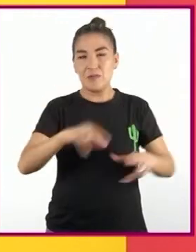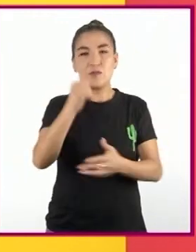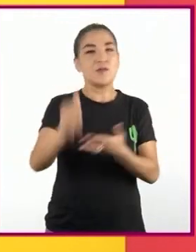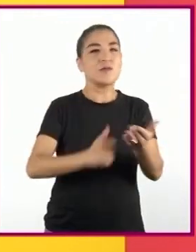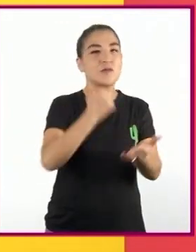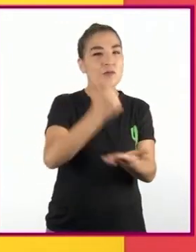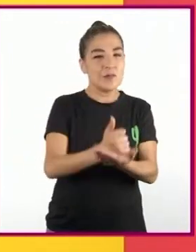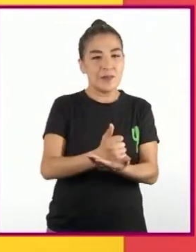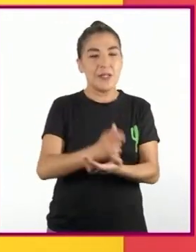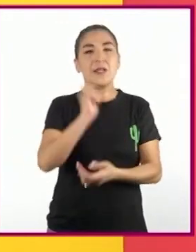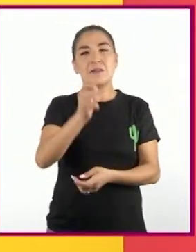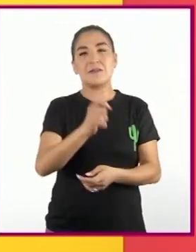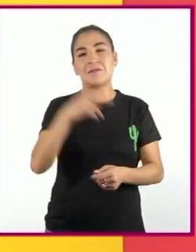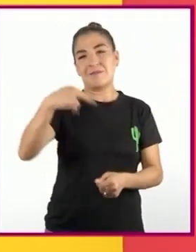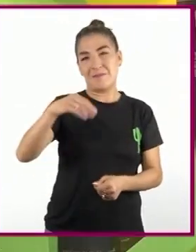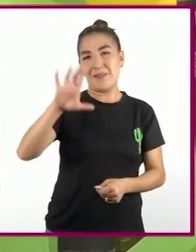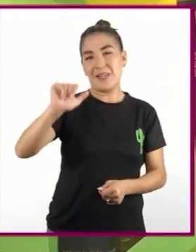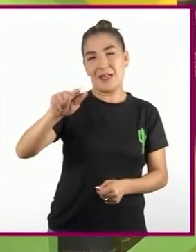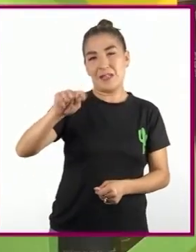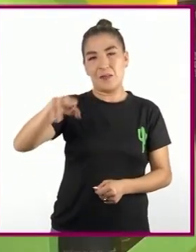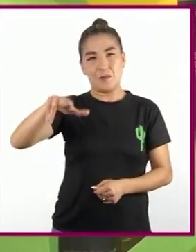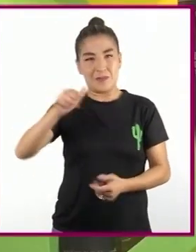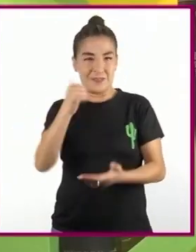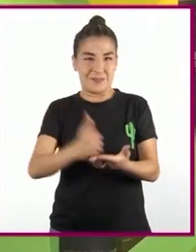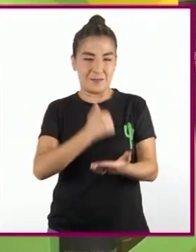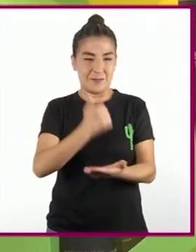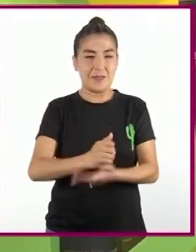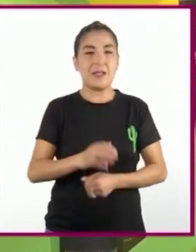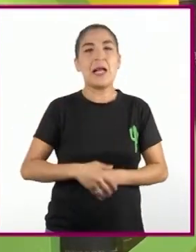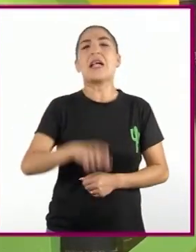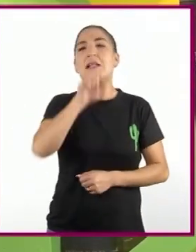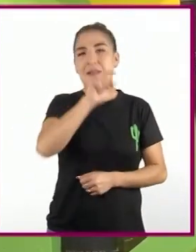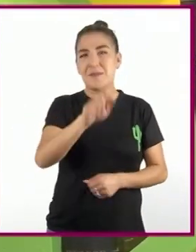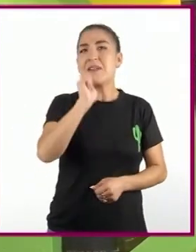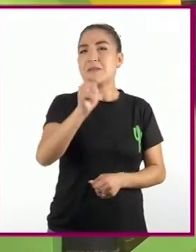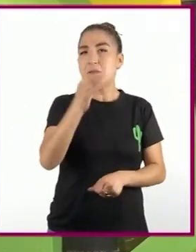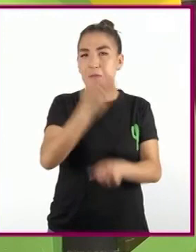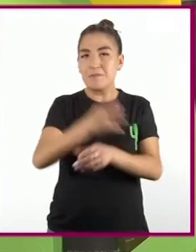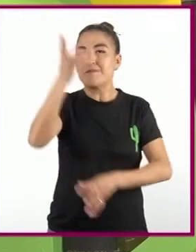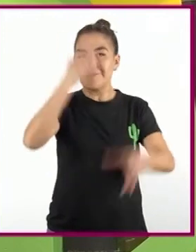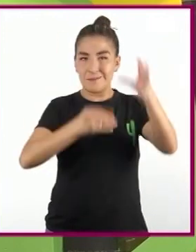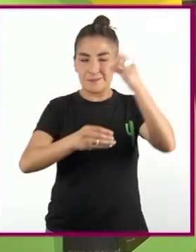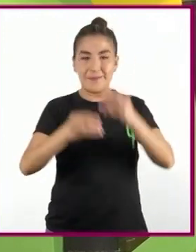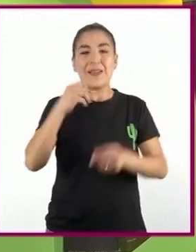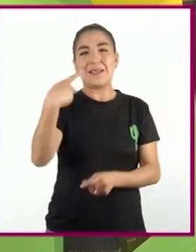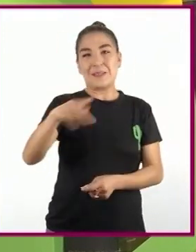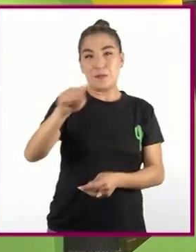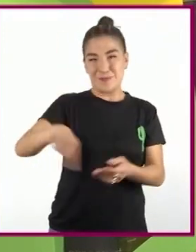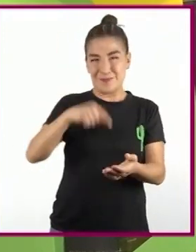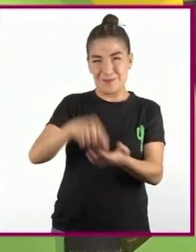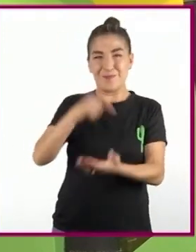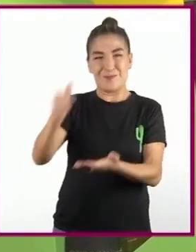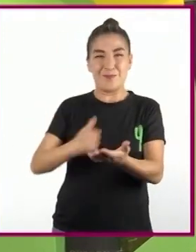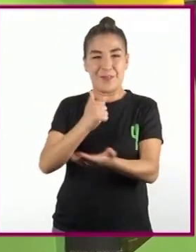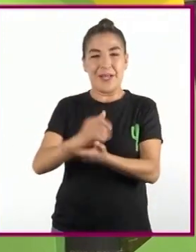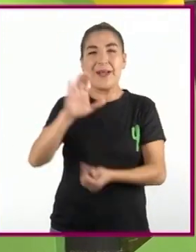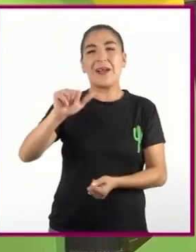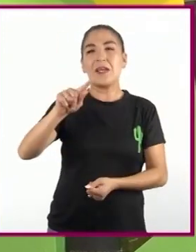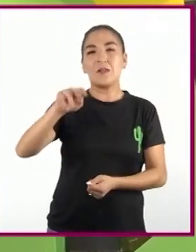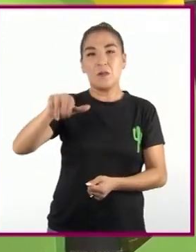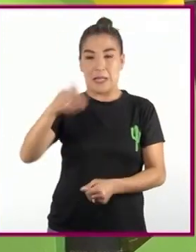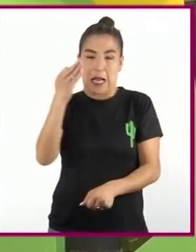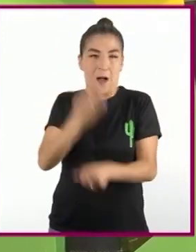fortificadas como Cantona. También aprendimos que la ciudad de Cantona, ubicada en el estado actual de